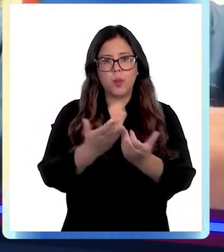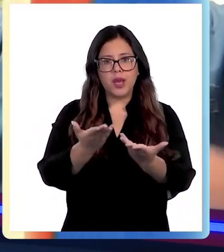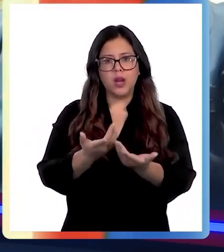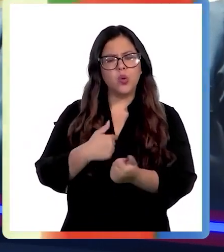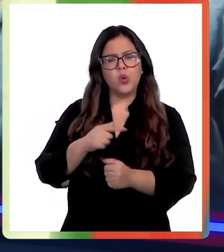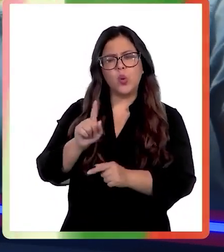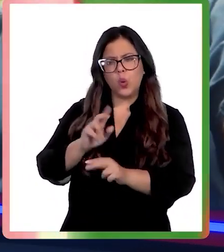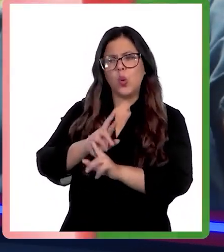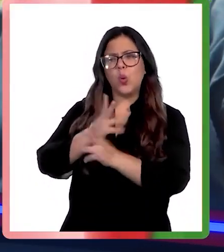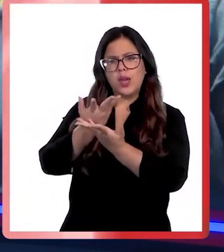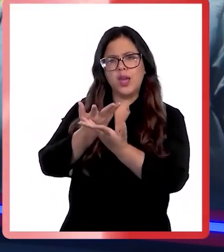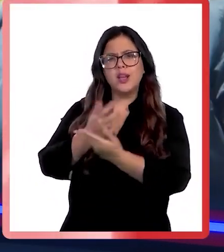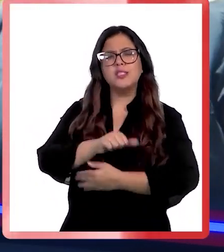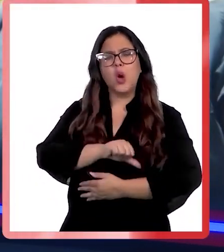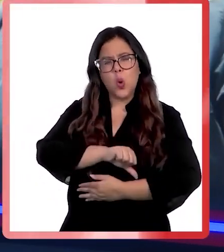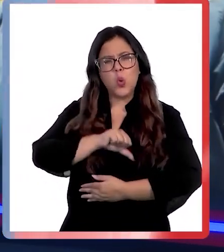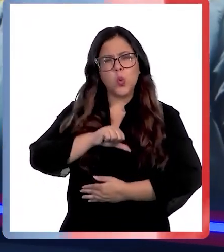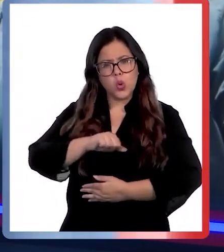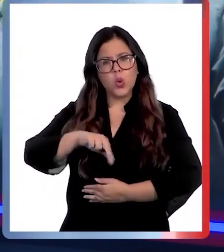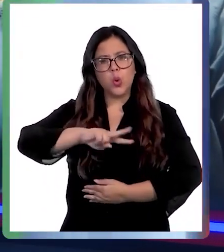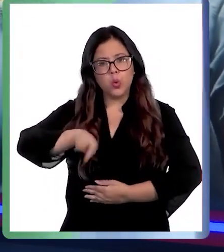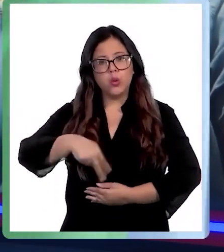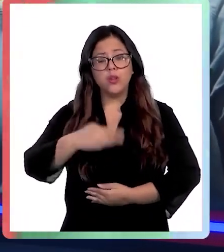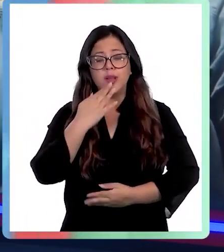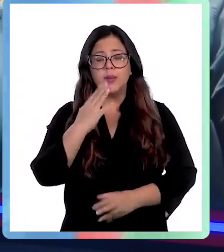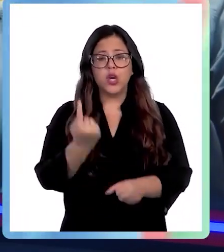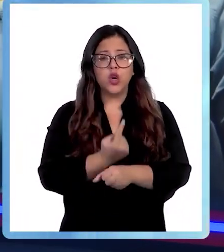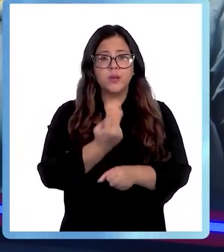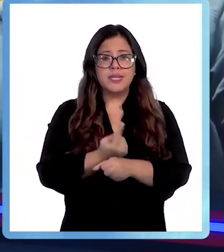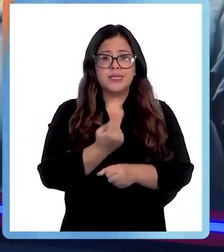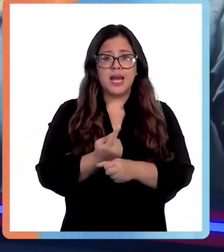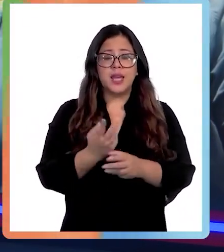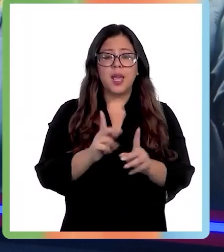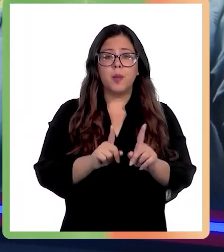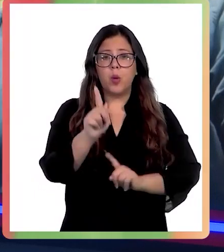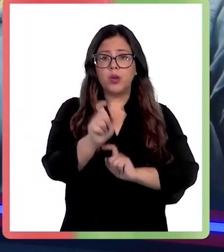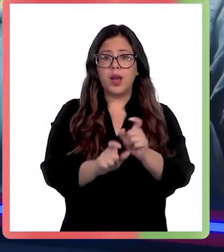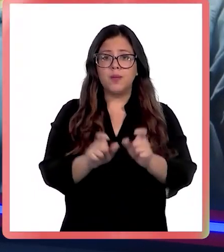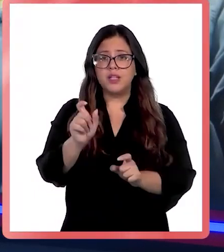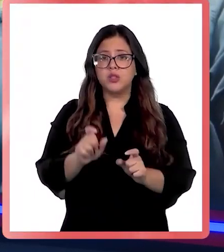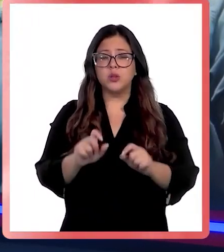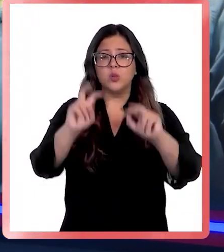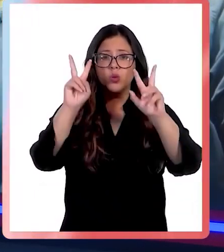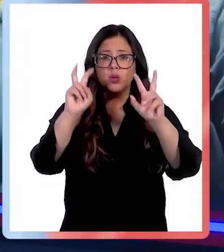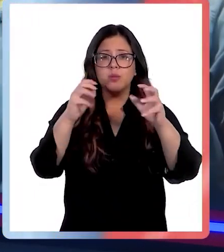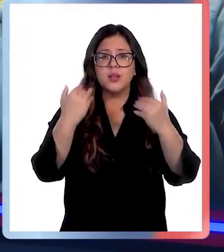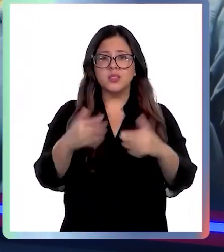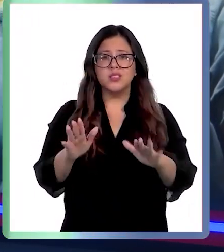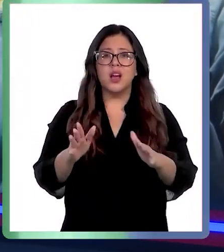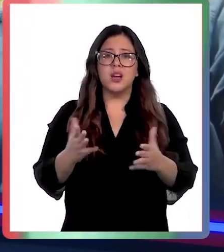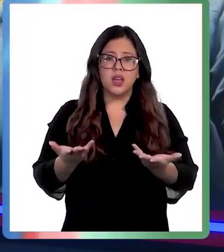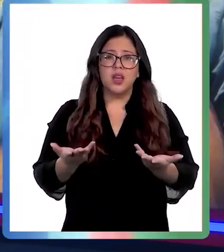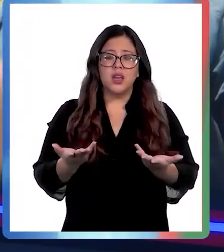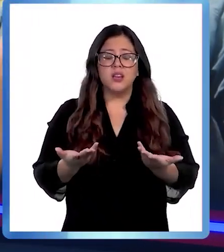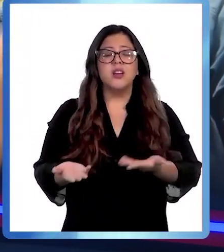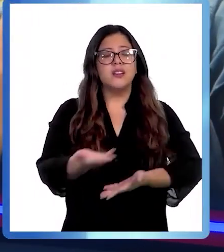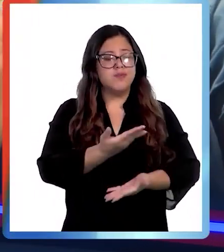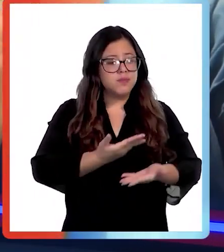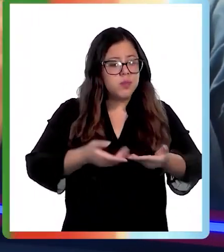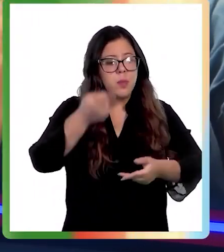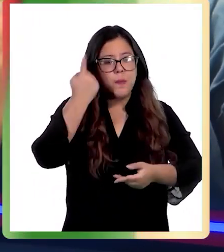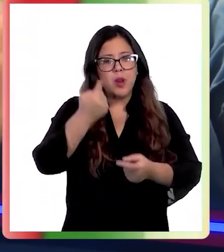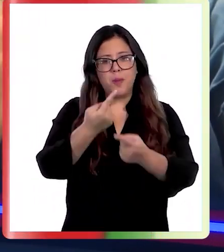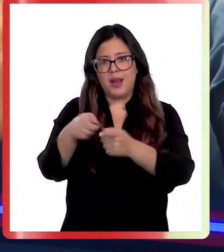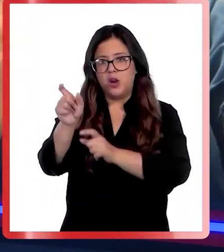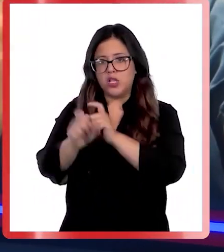honor es nuestro de tenerlo acá en esta entrevista y conversando algo que para algunos ya es algo con lo que estamos conviviendo, pero para otros es un